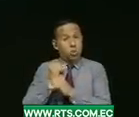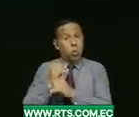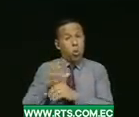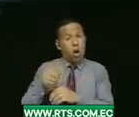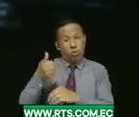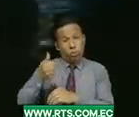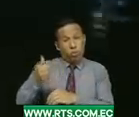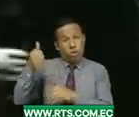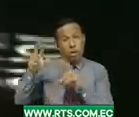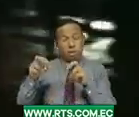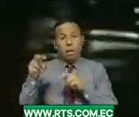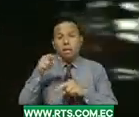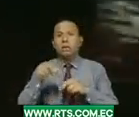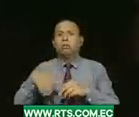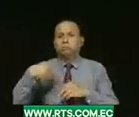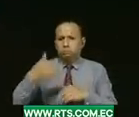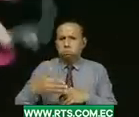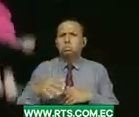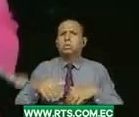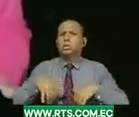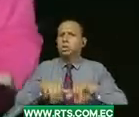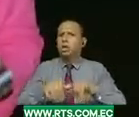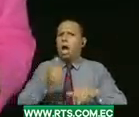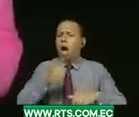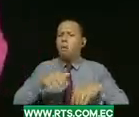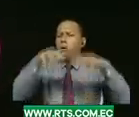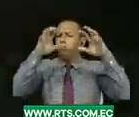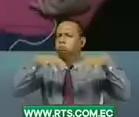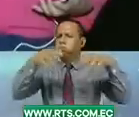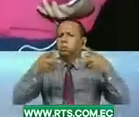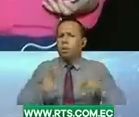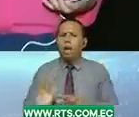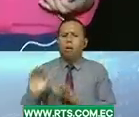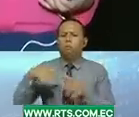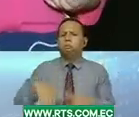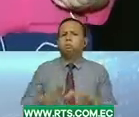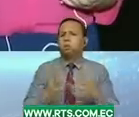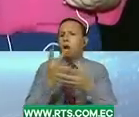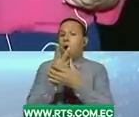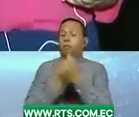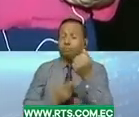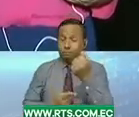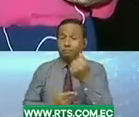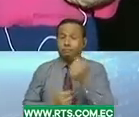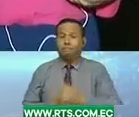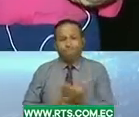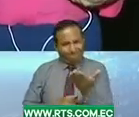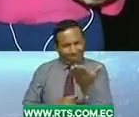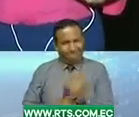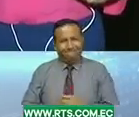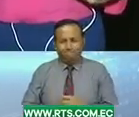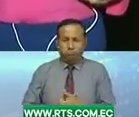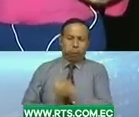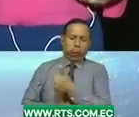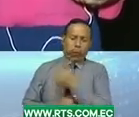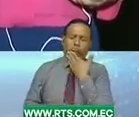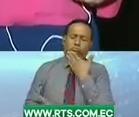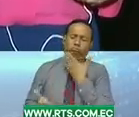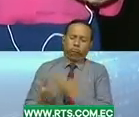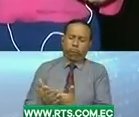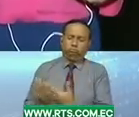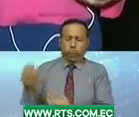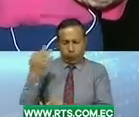va a haber lluvia y aguaje combinadas. Analí, tú continúas con más noticias. Por supuesto, mi querida Maite, así que a tomar todas las